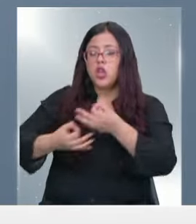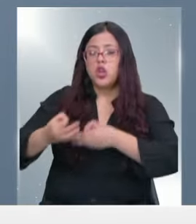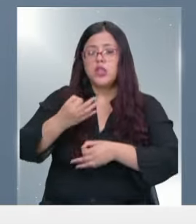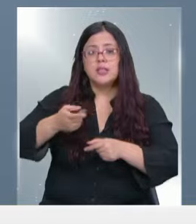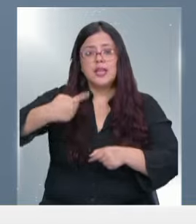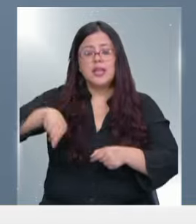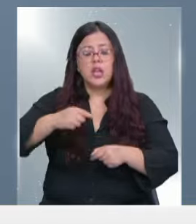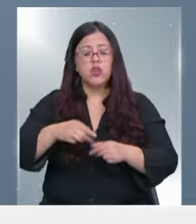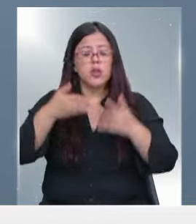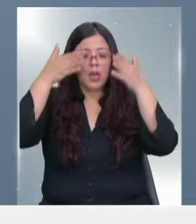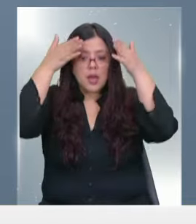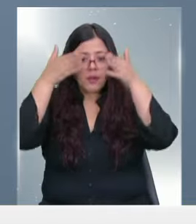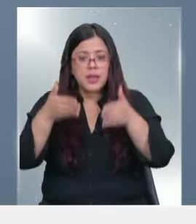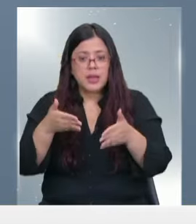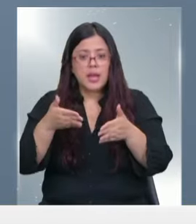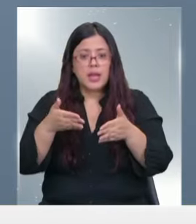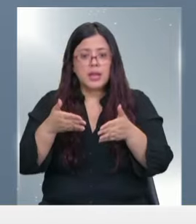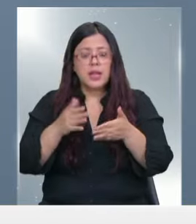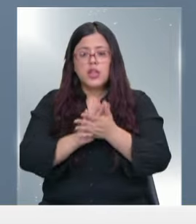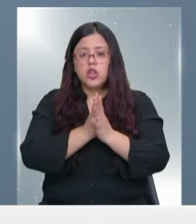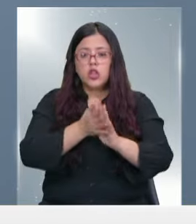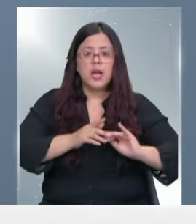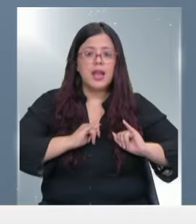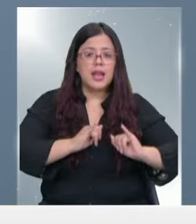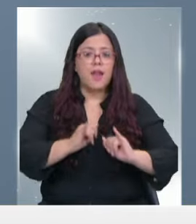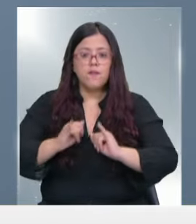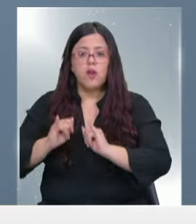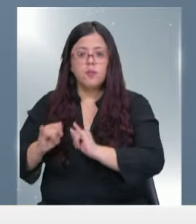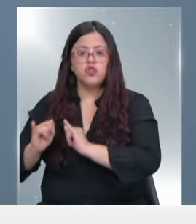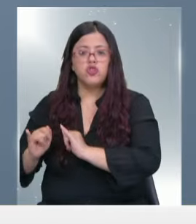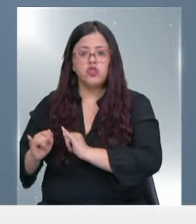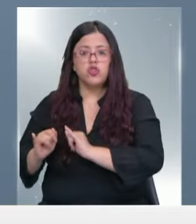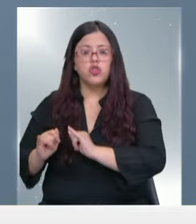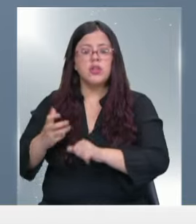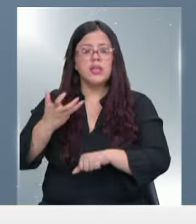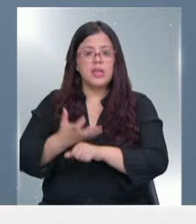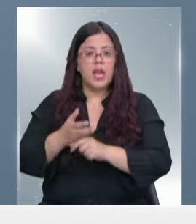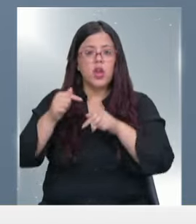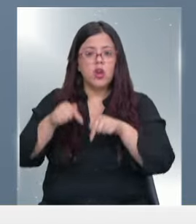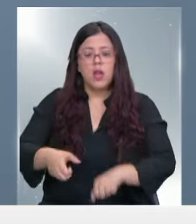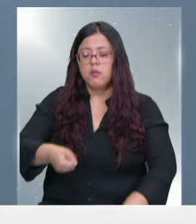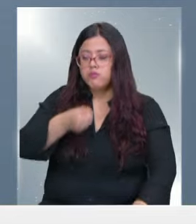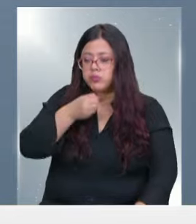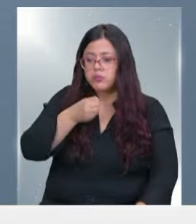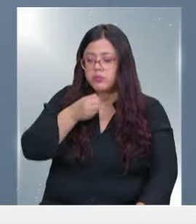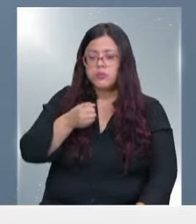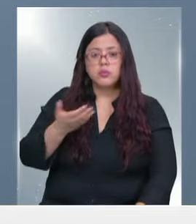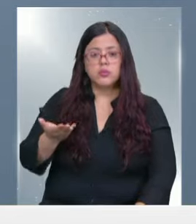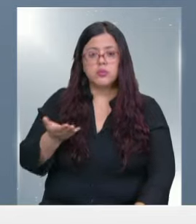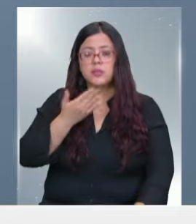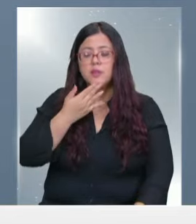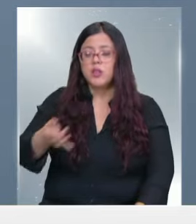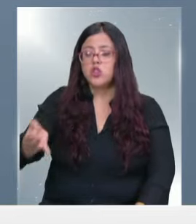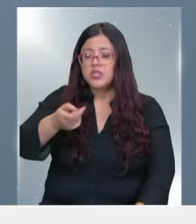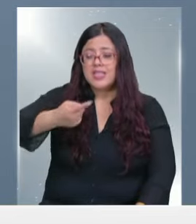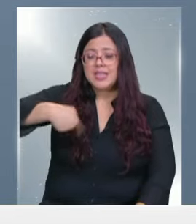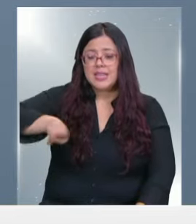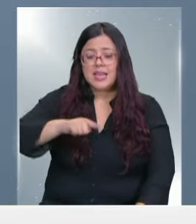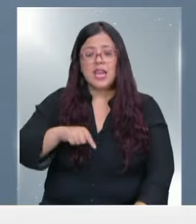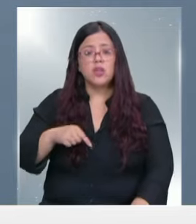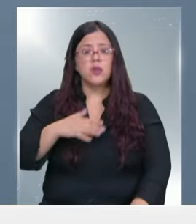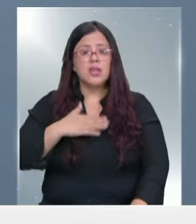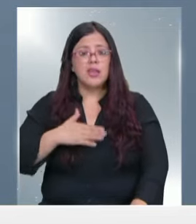estado muy pendientes de todas las noticias, de todo lo que está saliendo hoy día en la prensa y nos dice que ellos solo esperan que